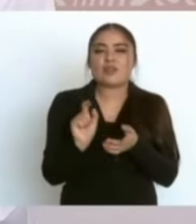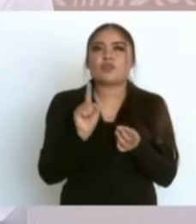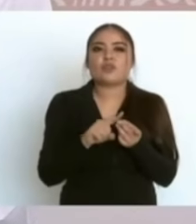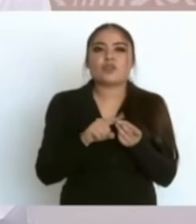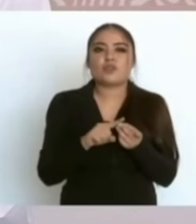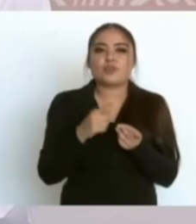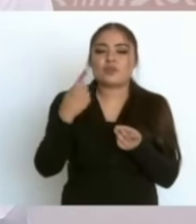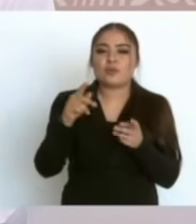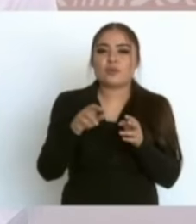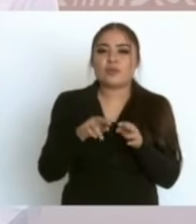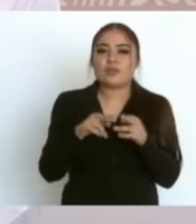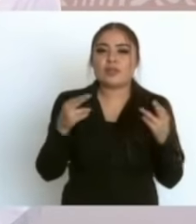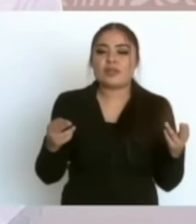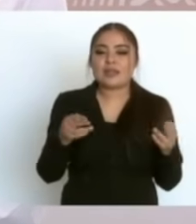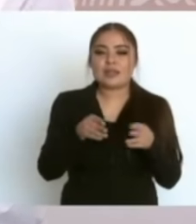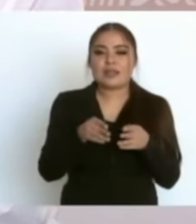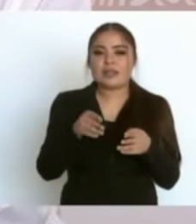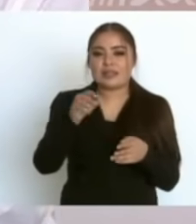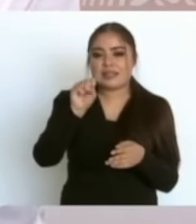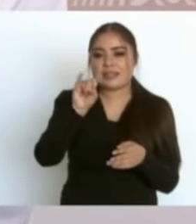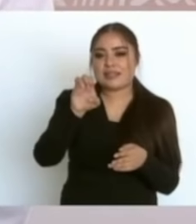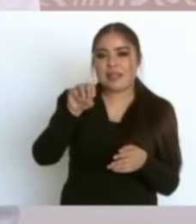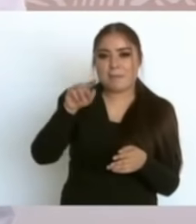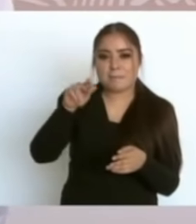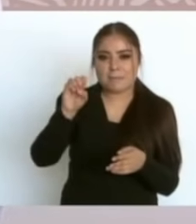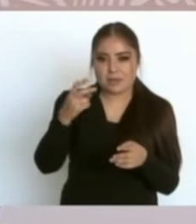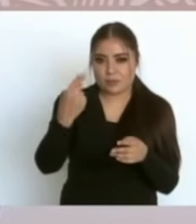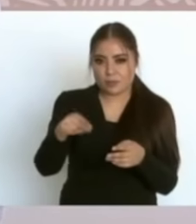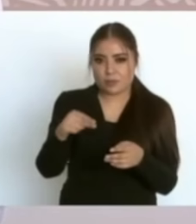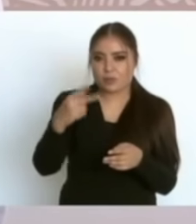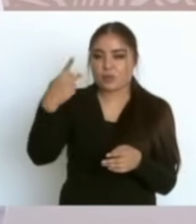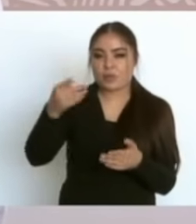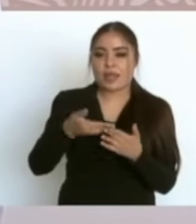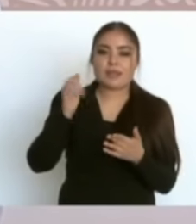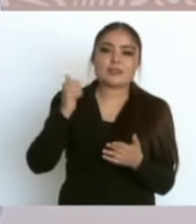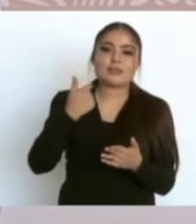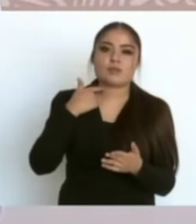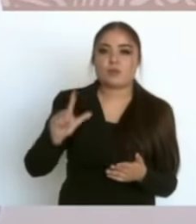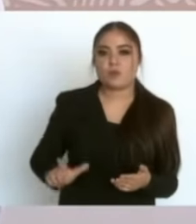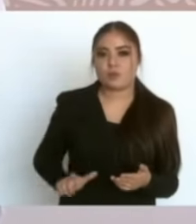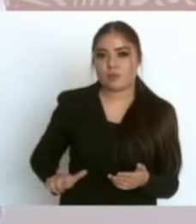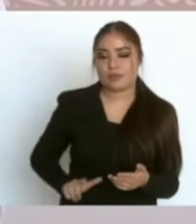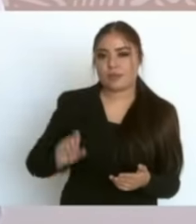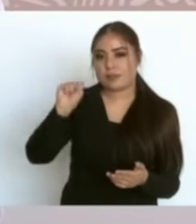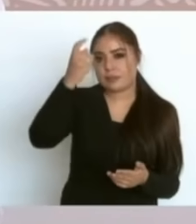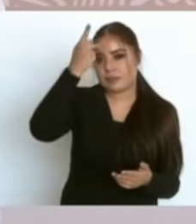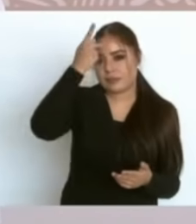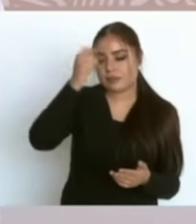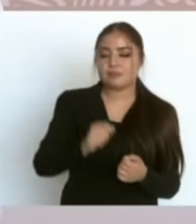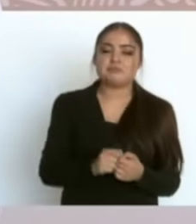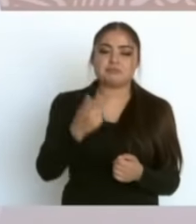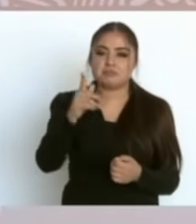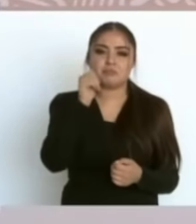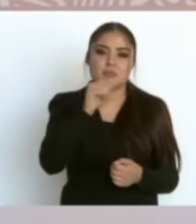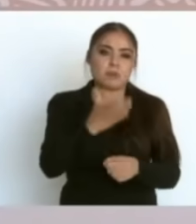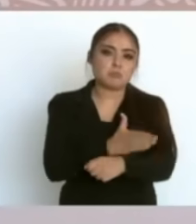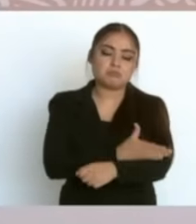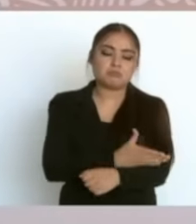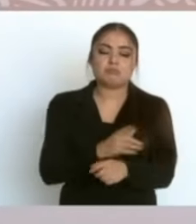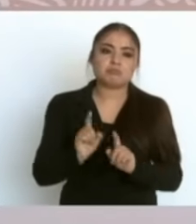la revista siempre fue paco martín de la vega gobernador de san luís potosí y el yo acompañaba